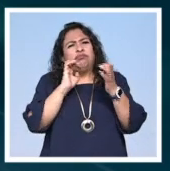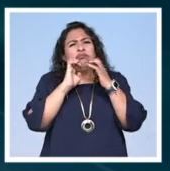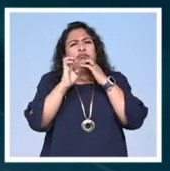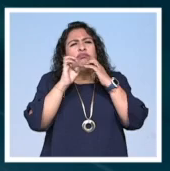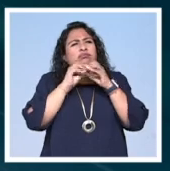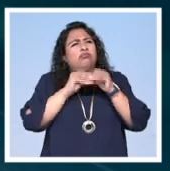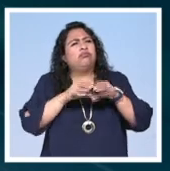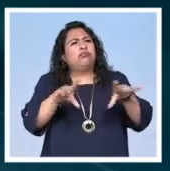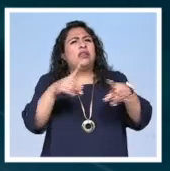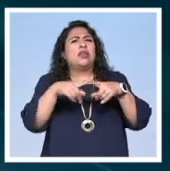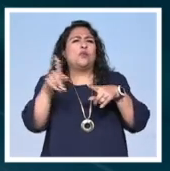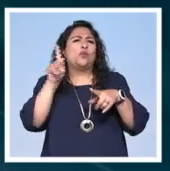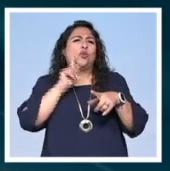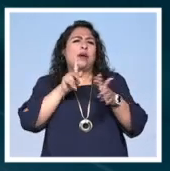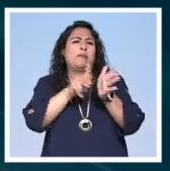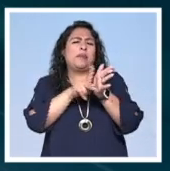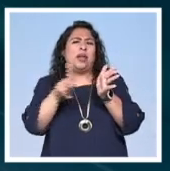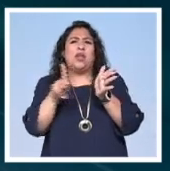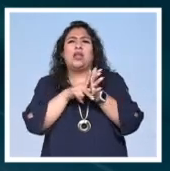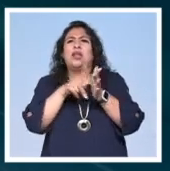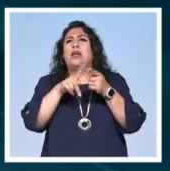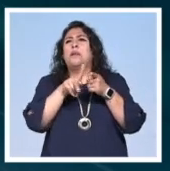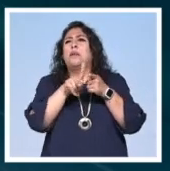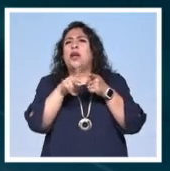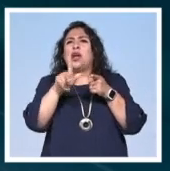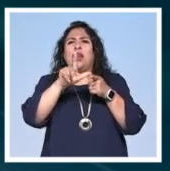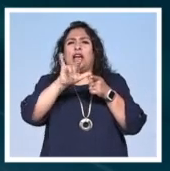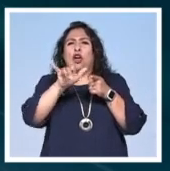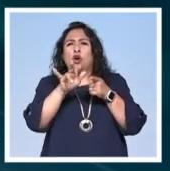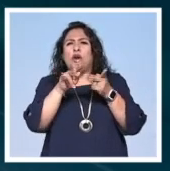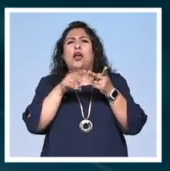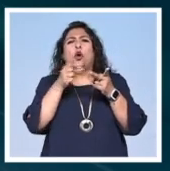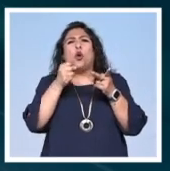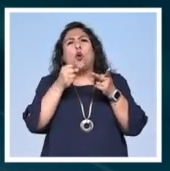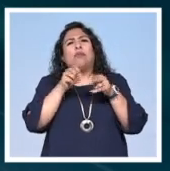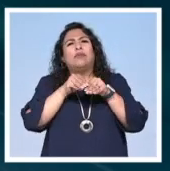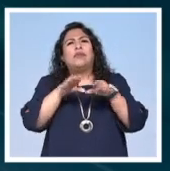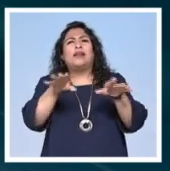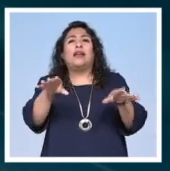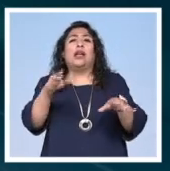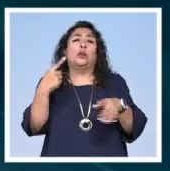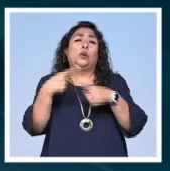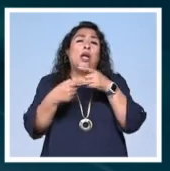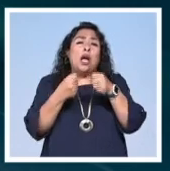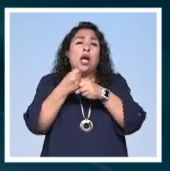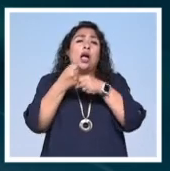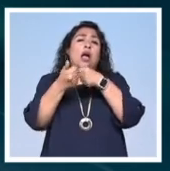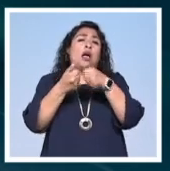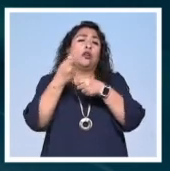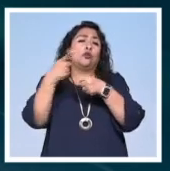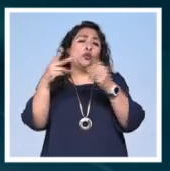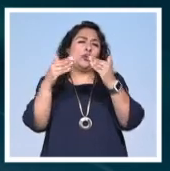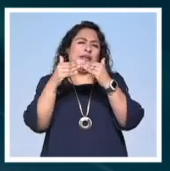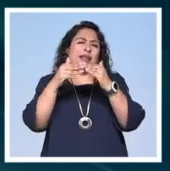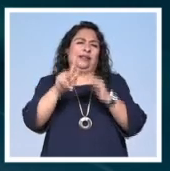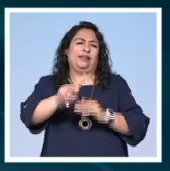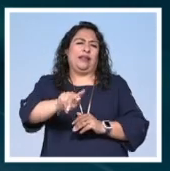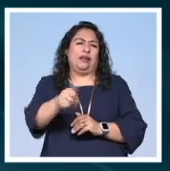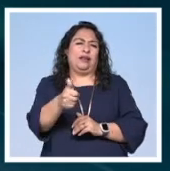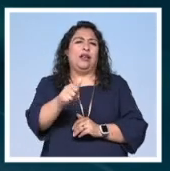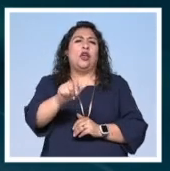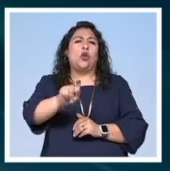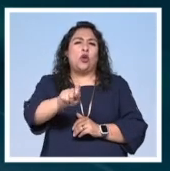publicadas por la periodista el medio es como la jornada o transmitidas a través de la que por décadas fue su casa televisiva Canal